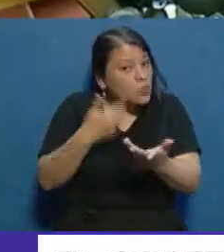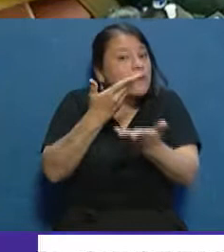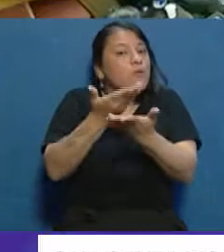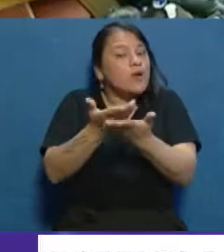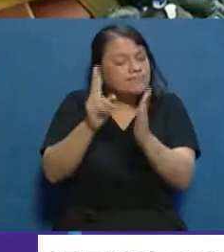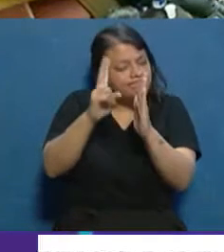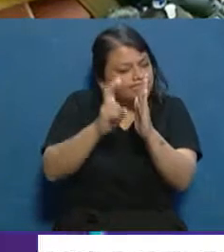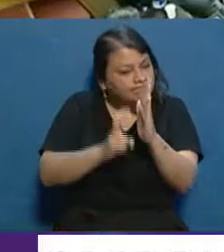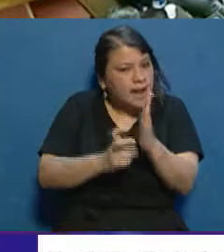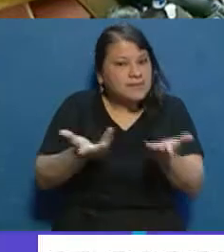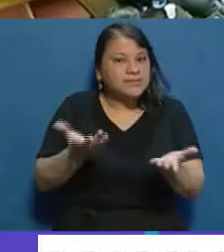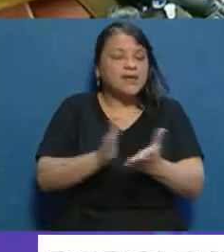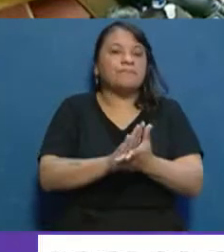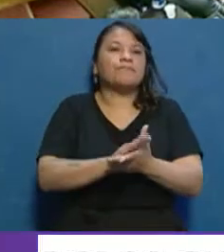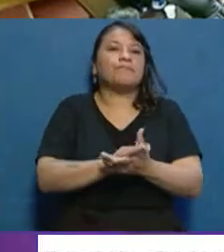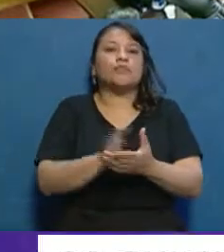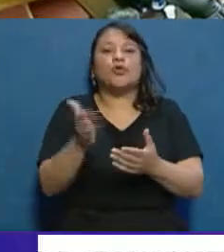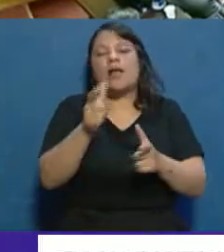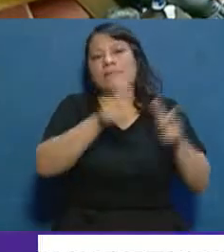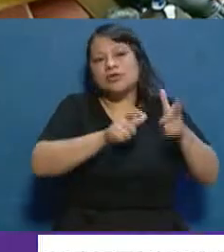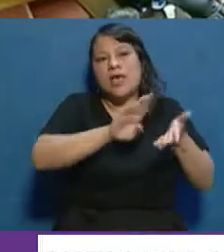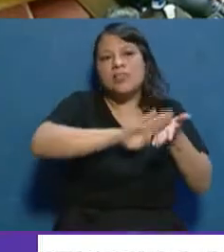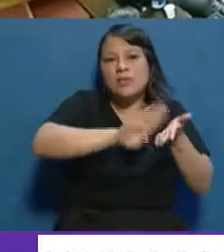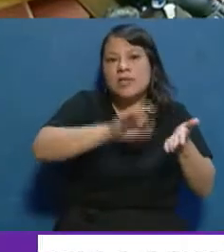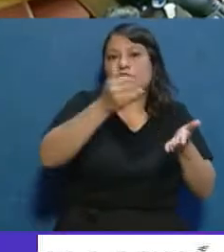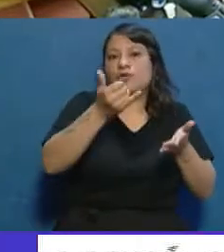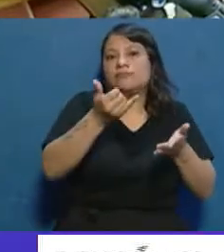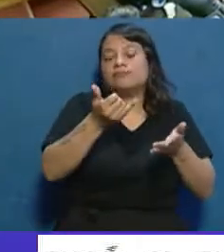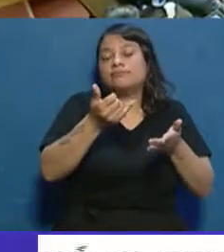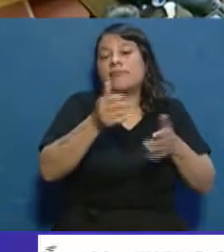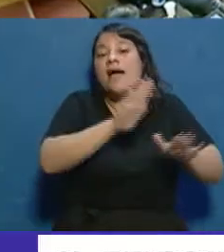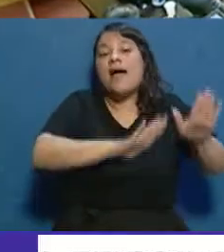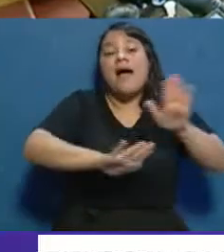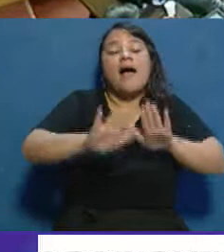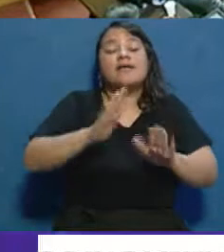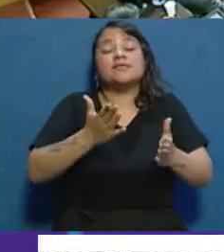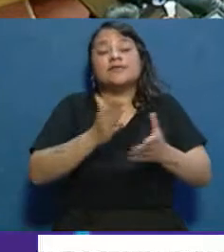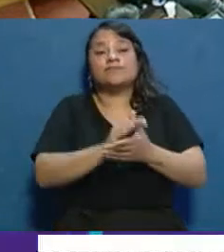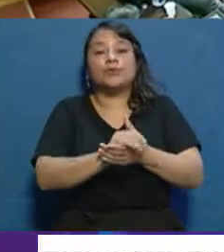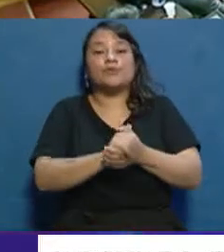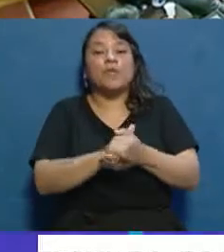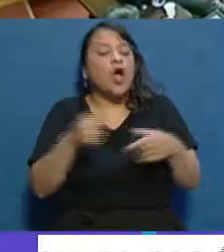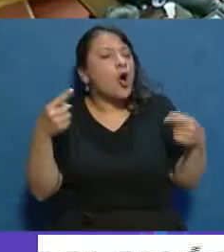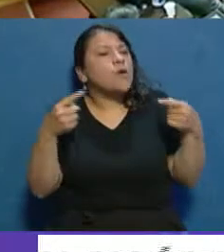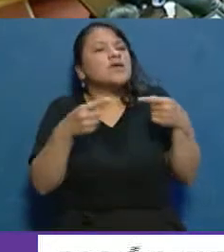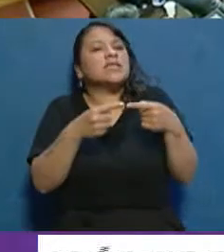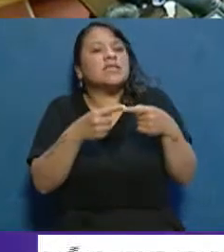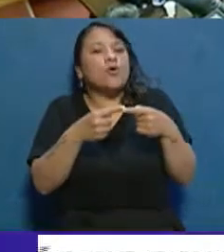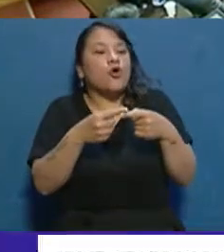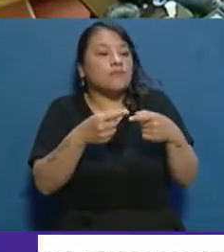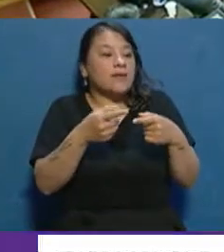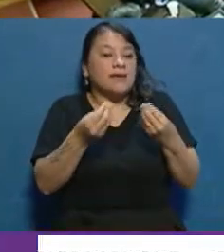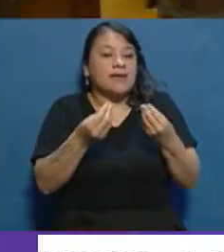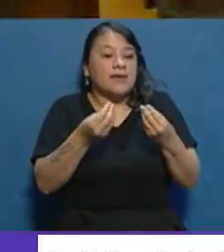estudiar claramente, sobre todo en lo que hace el endeudamiento, en lo que hace el rollover, pero con toda la buena idea y la intención de colaborar con el gobierno.